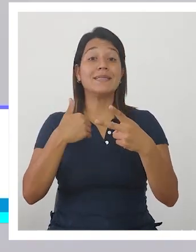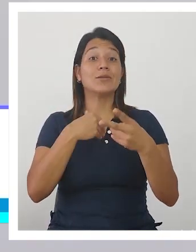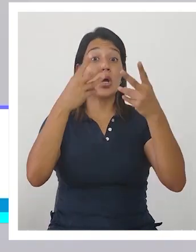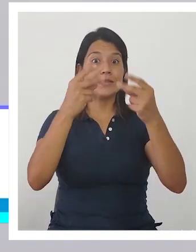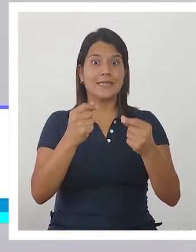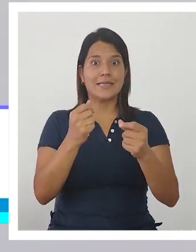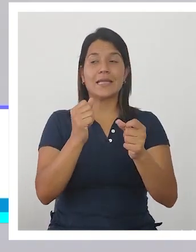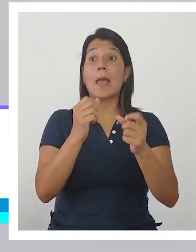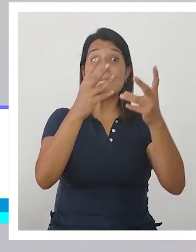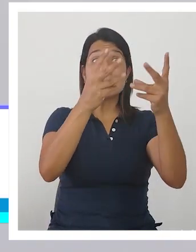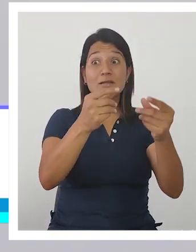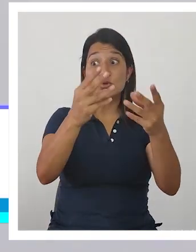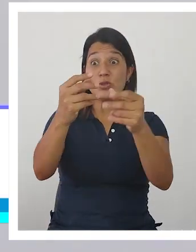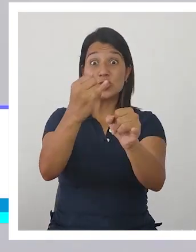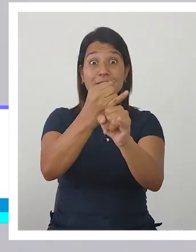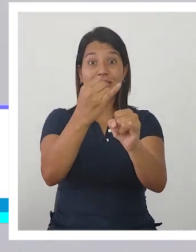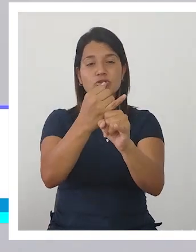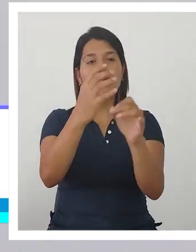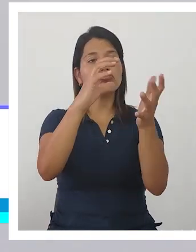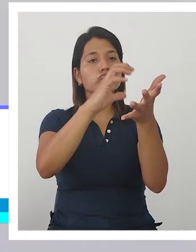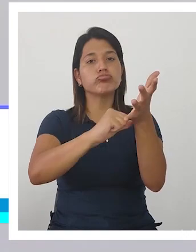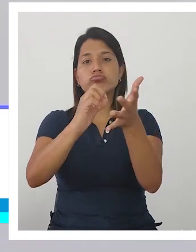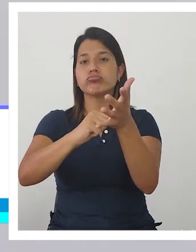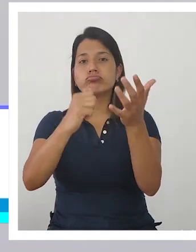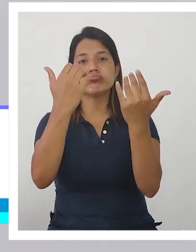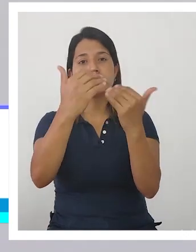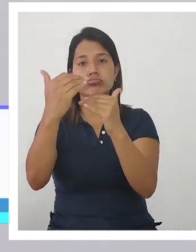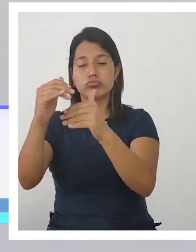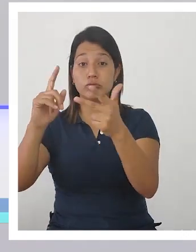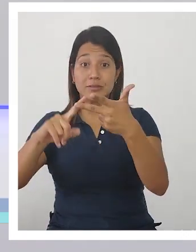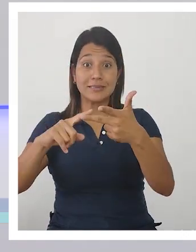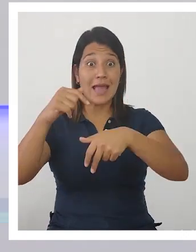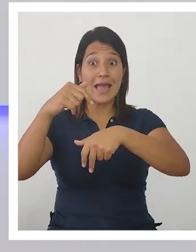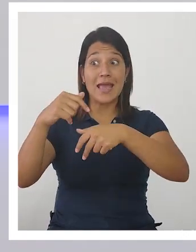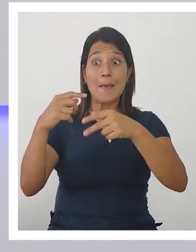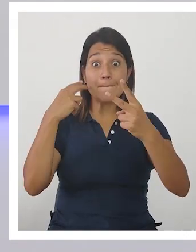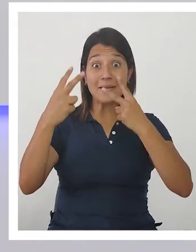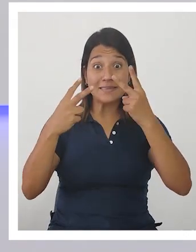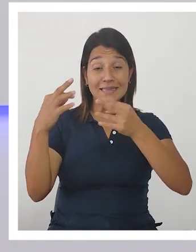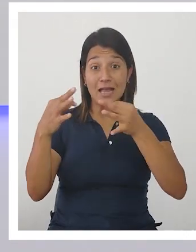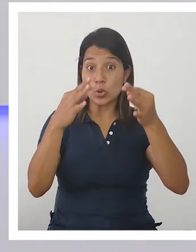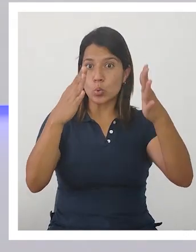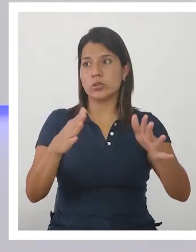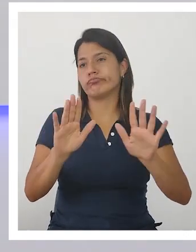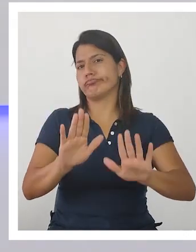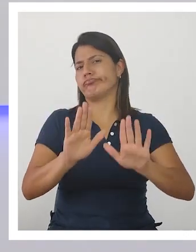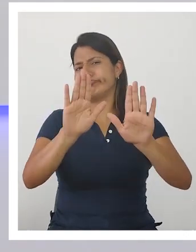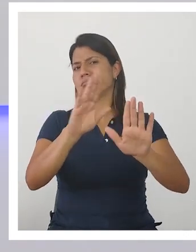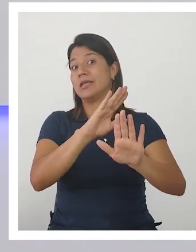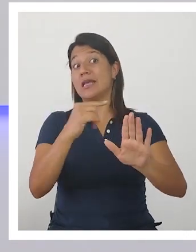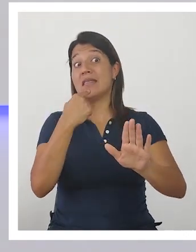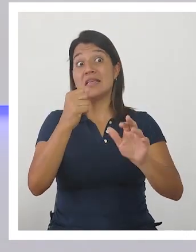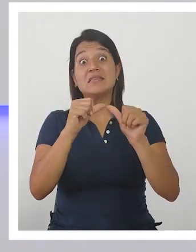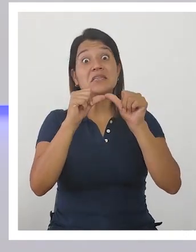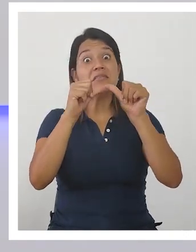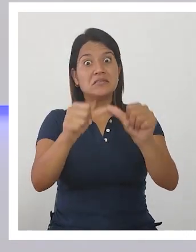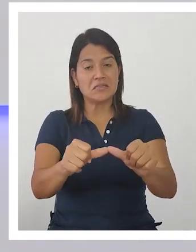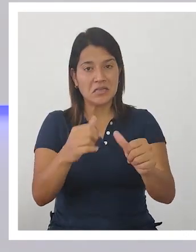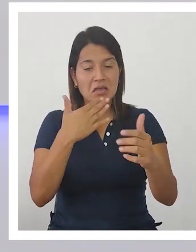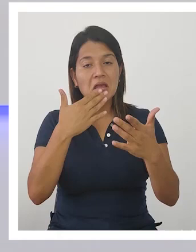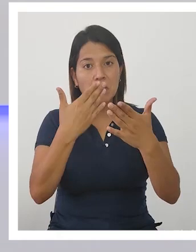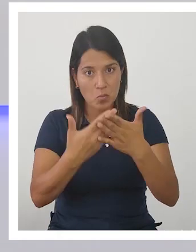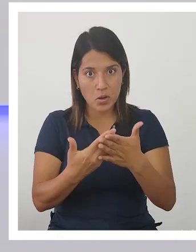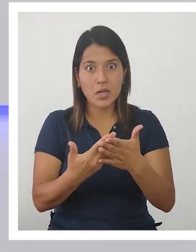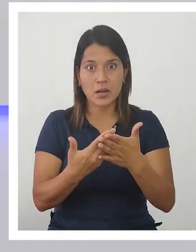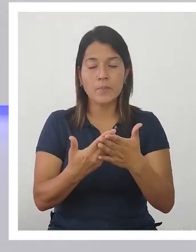gasto. La temporada de turismo fue grandiosa y se dice que va a seguir bastante buena durante la temporada baja.